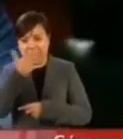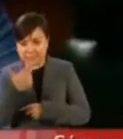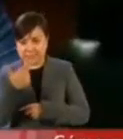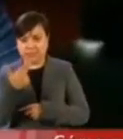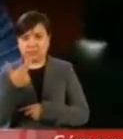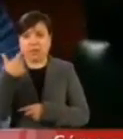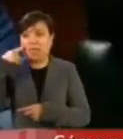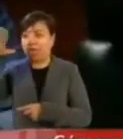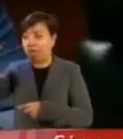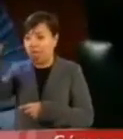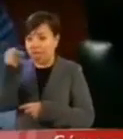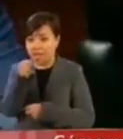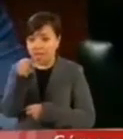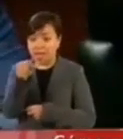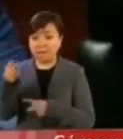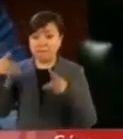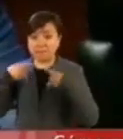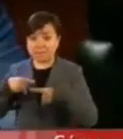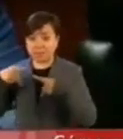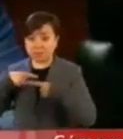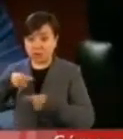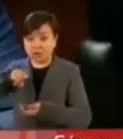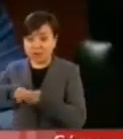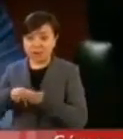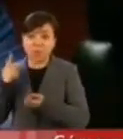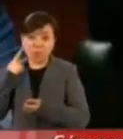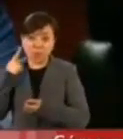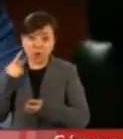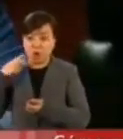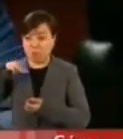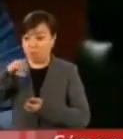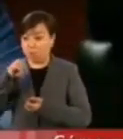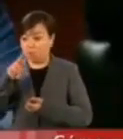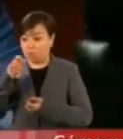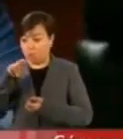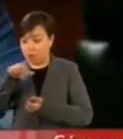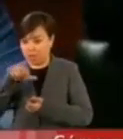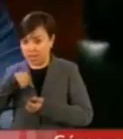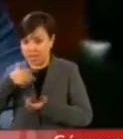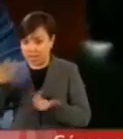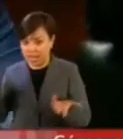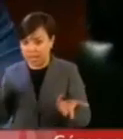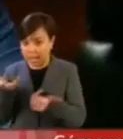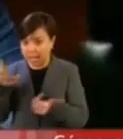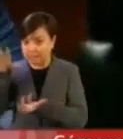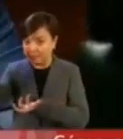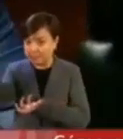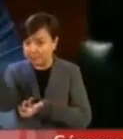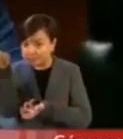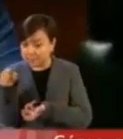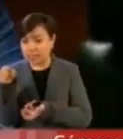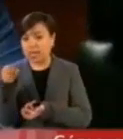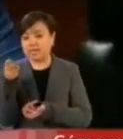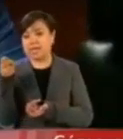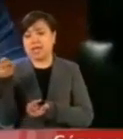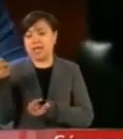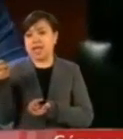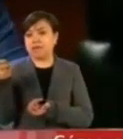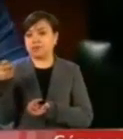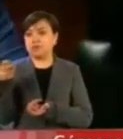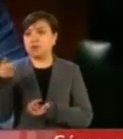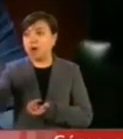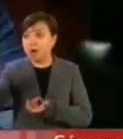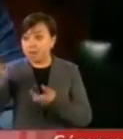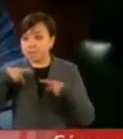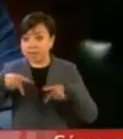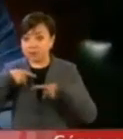está cuestionando la vida interna de movimientos de parte de todas las organizaciones de la